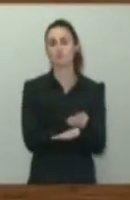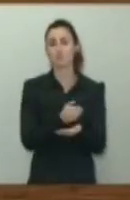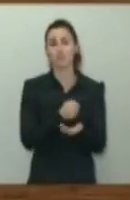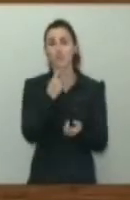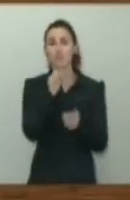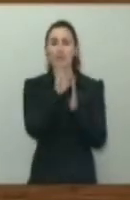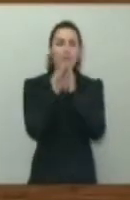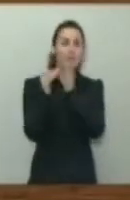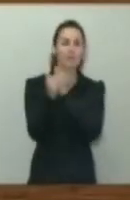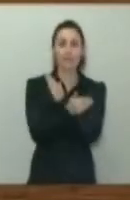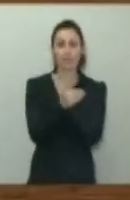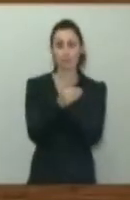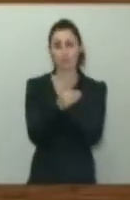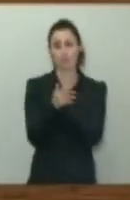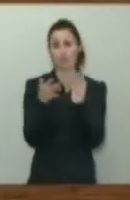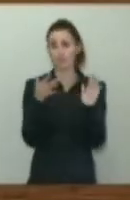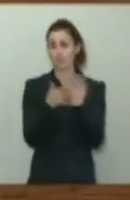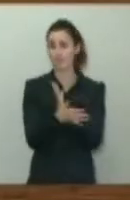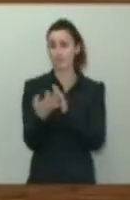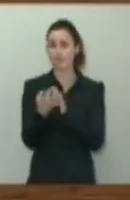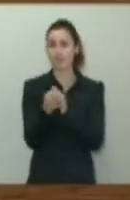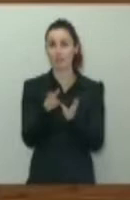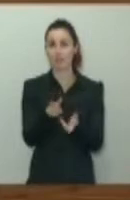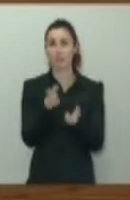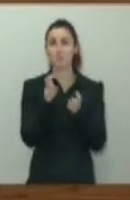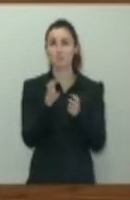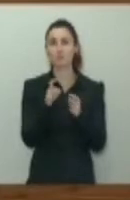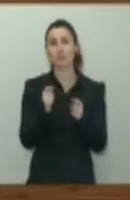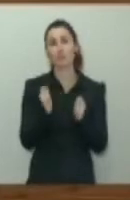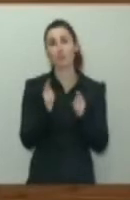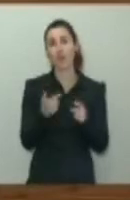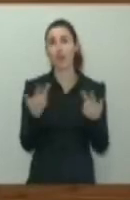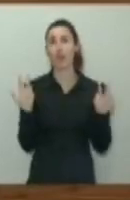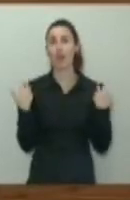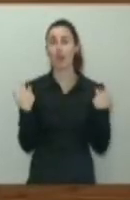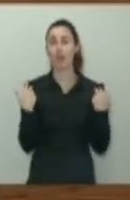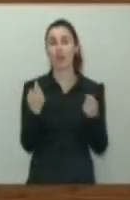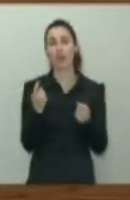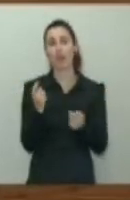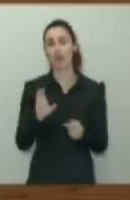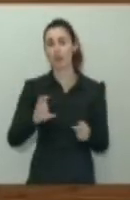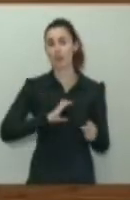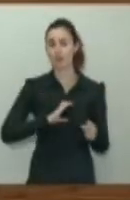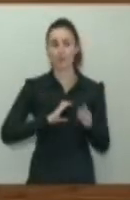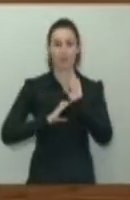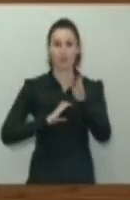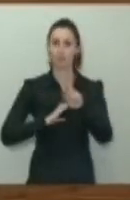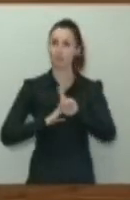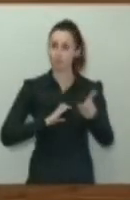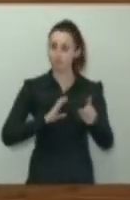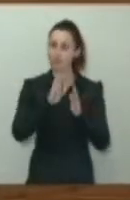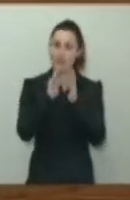indirecto, lo que quiere decir es que el impuesto no grava la renta de forma directa, sino indirecta, esto es, a través del consumo,